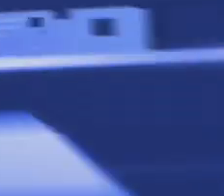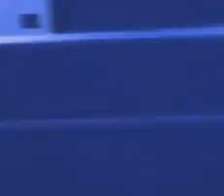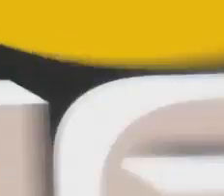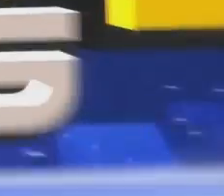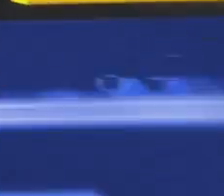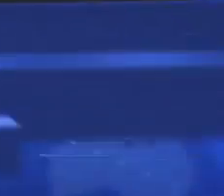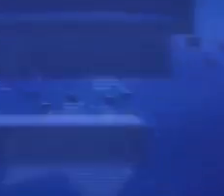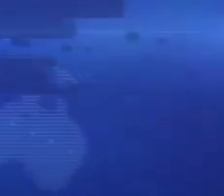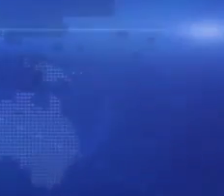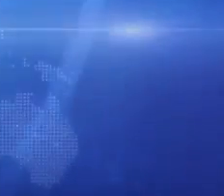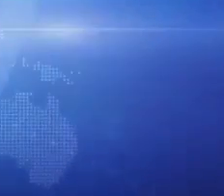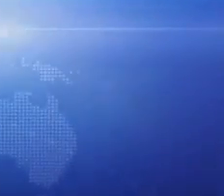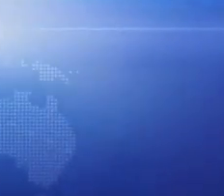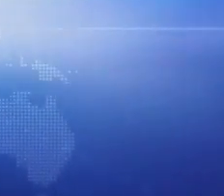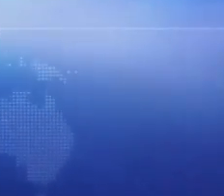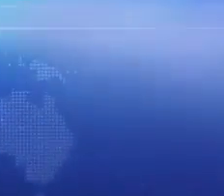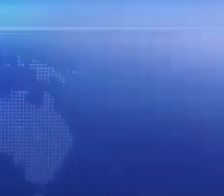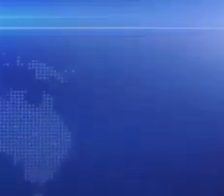que usted quiere ver.